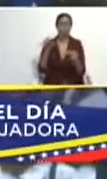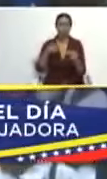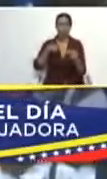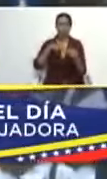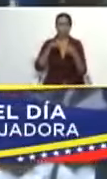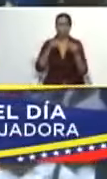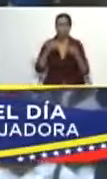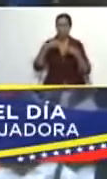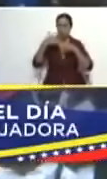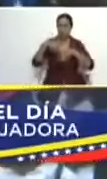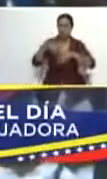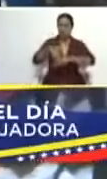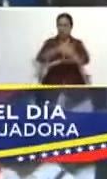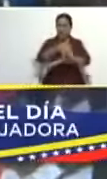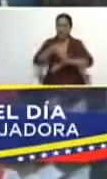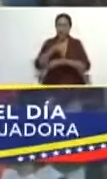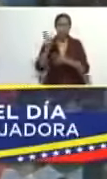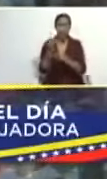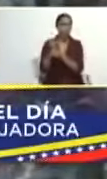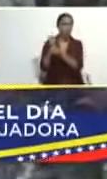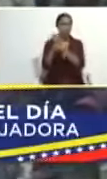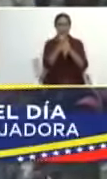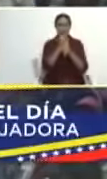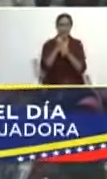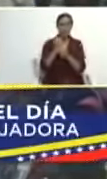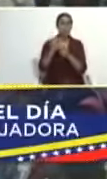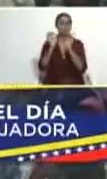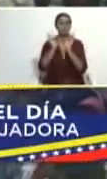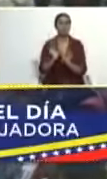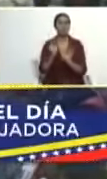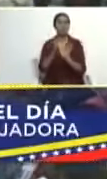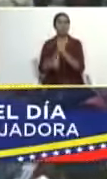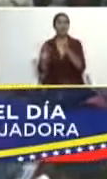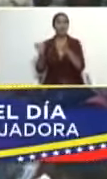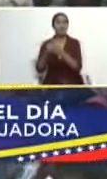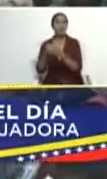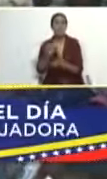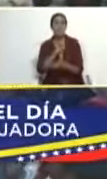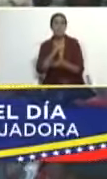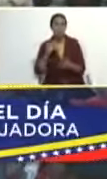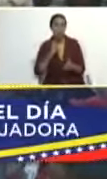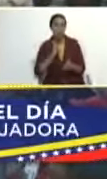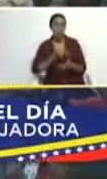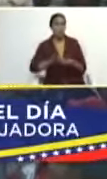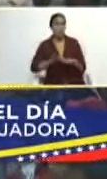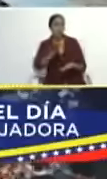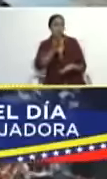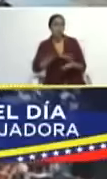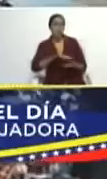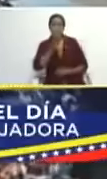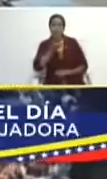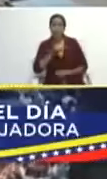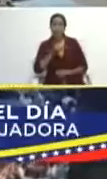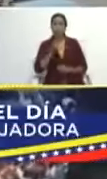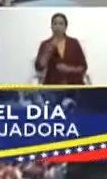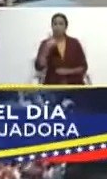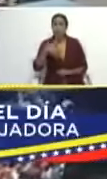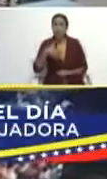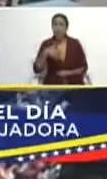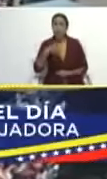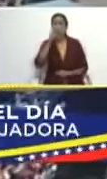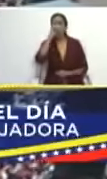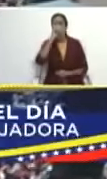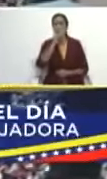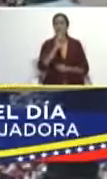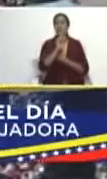nosotros, logramos derrotar al proceso privatizador neoliberal cuando llevamos en el año